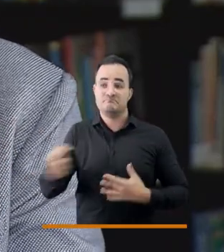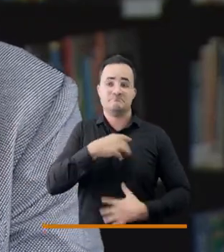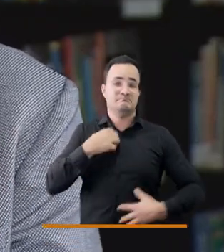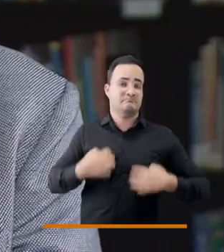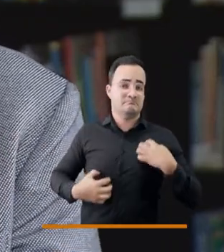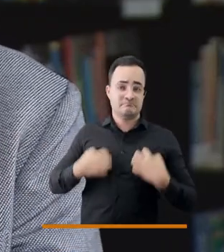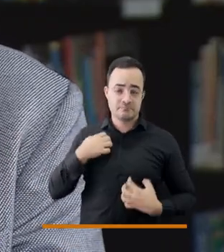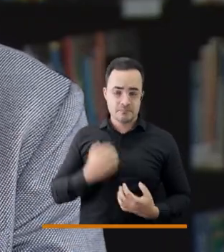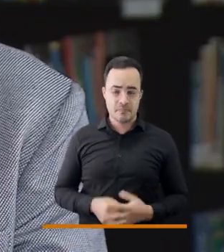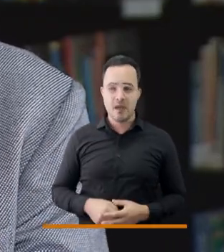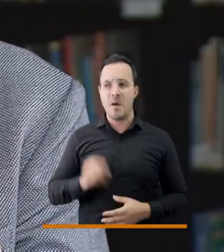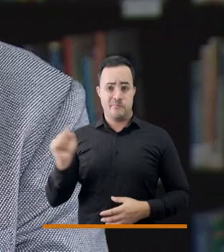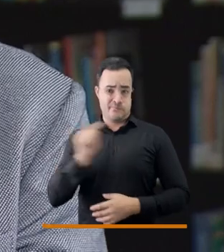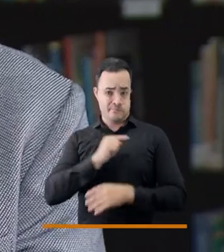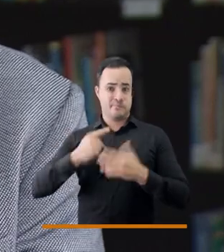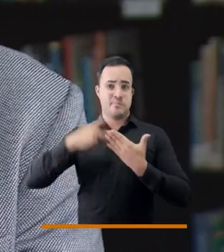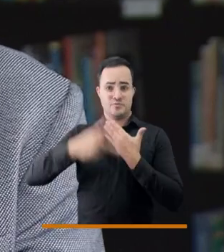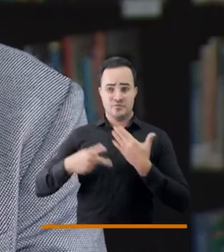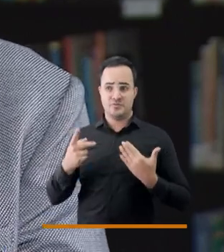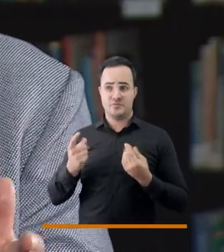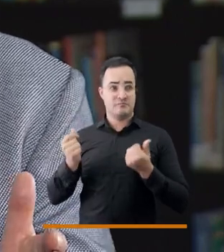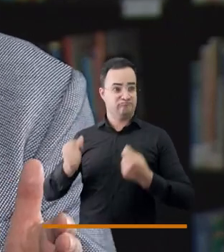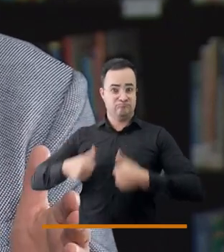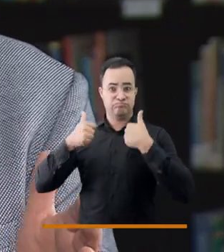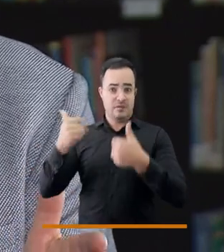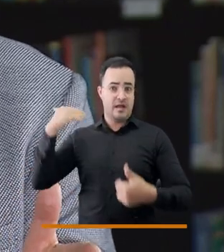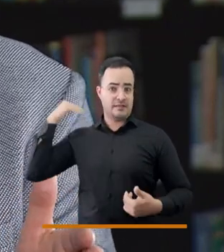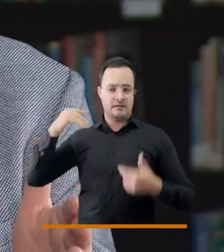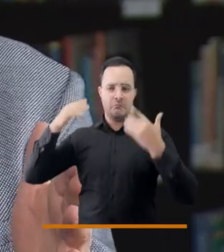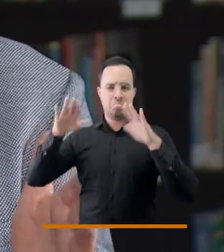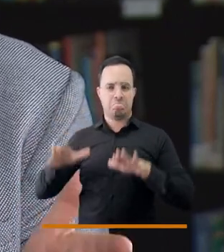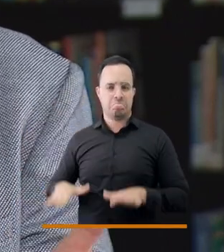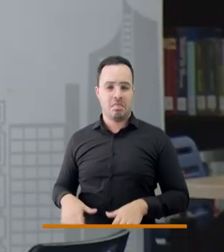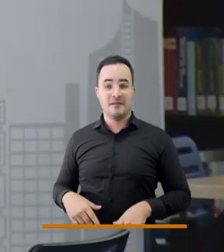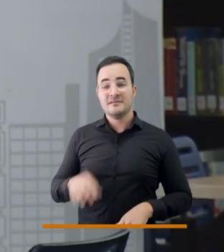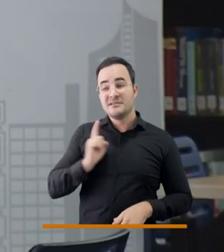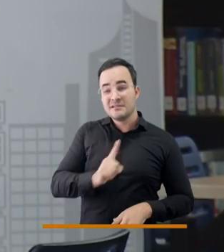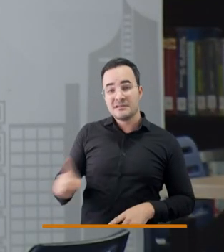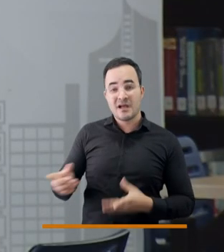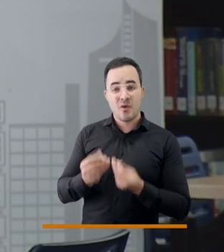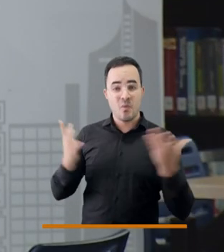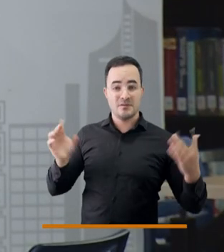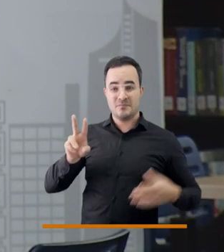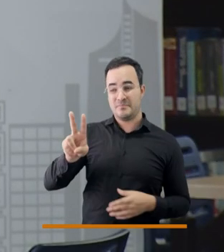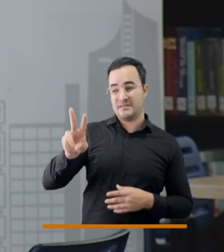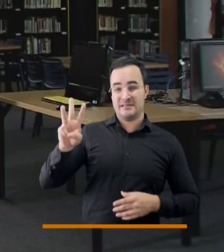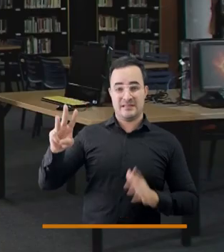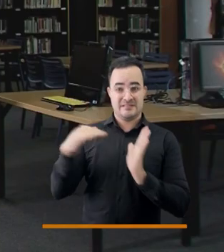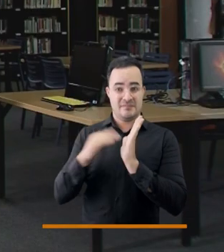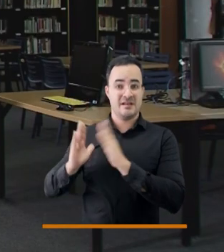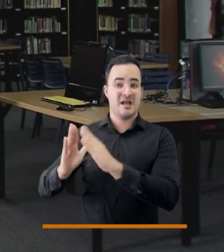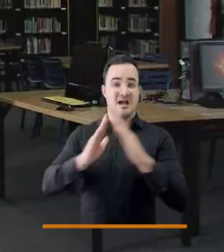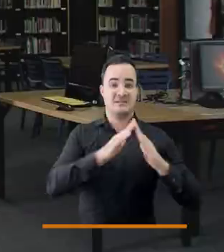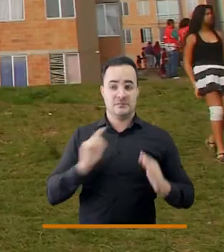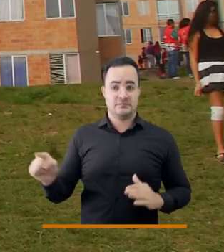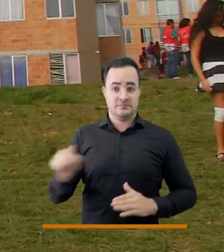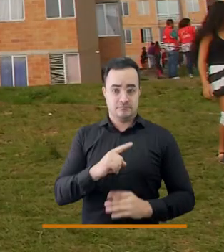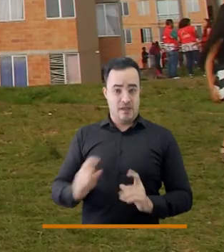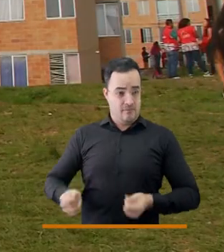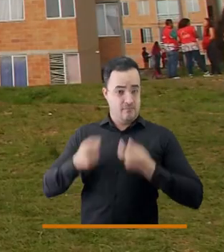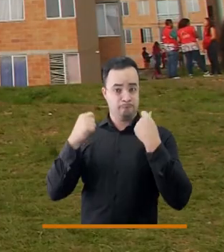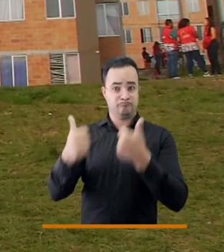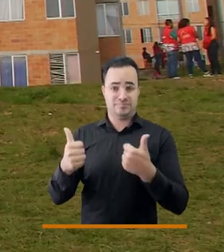ejemplo, desvalorización de predios. Son más de 23.000 viviendas en la Ciudadela Nuevo Occidente que